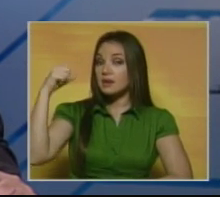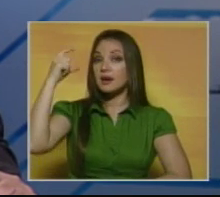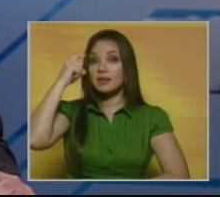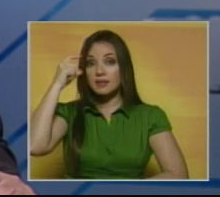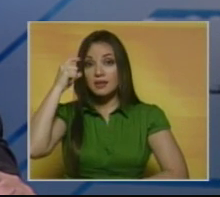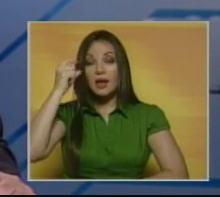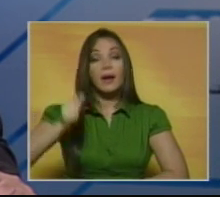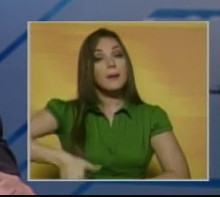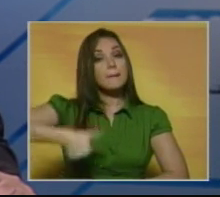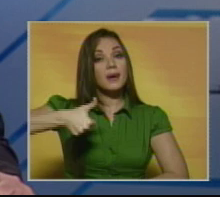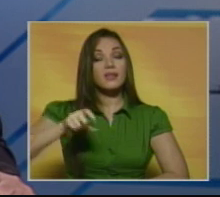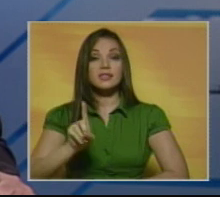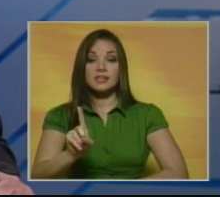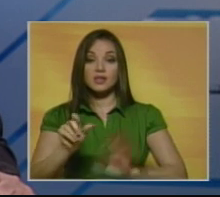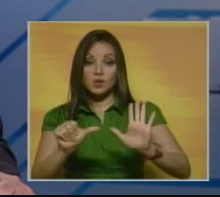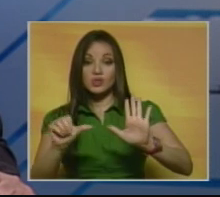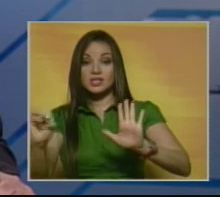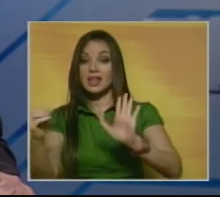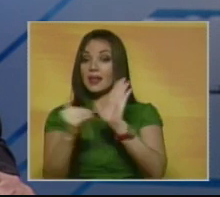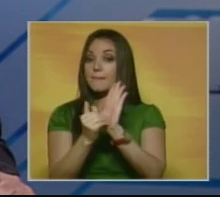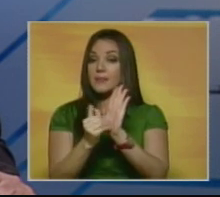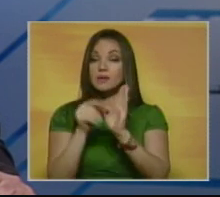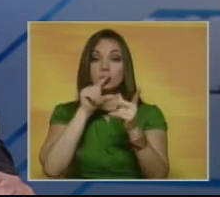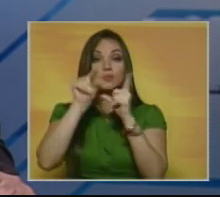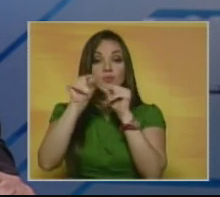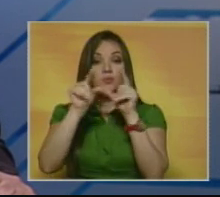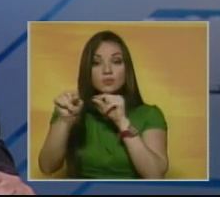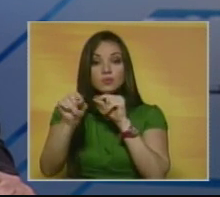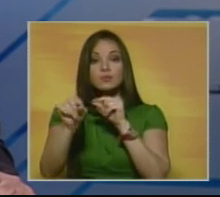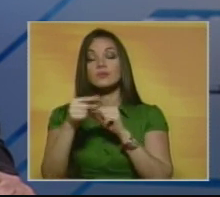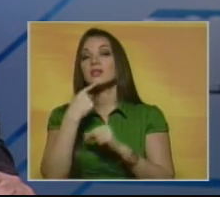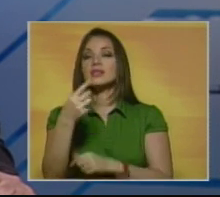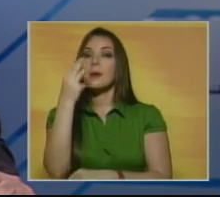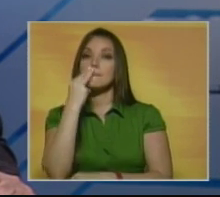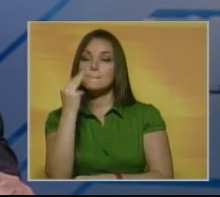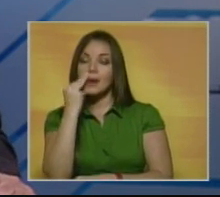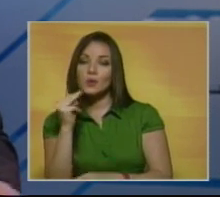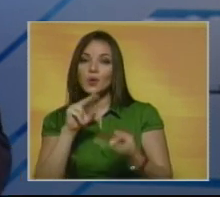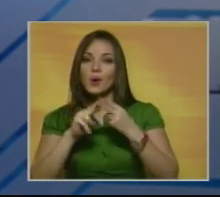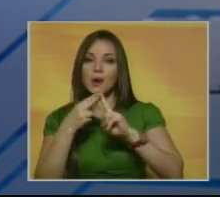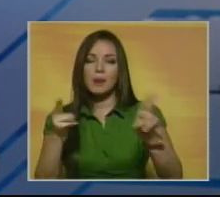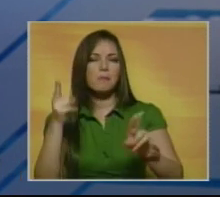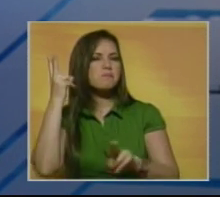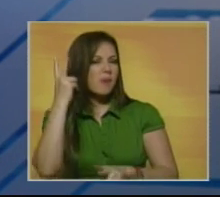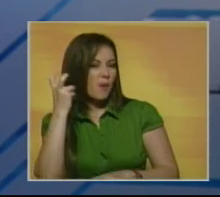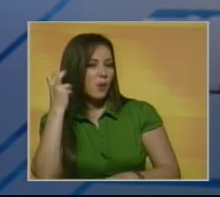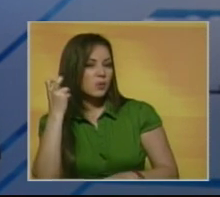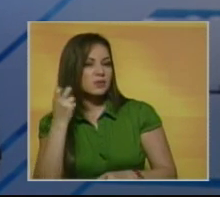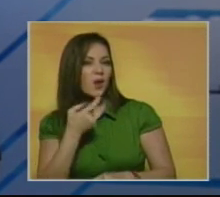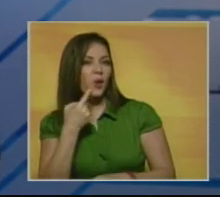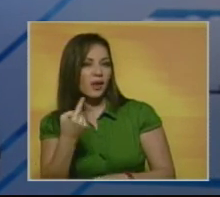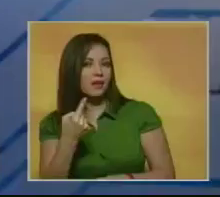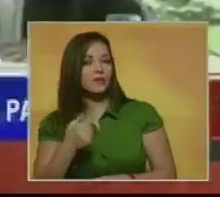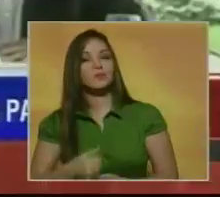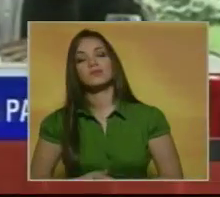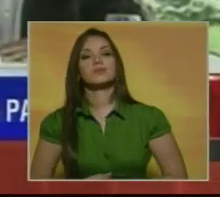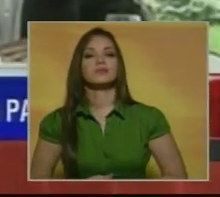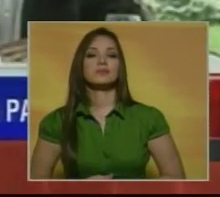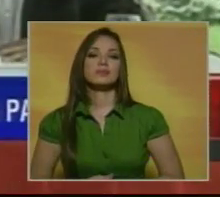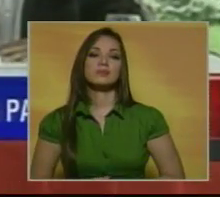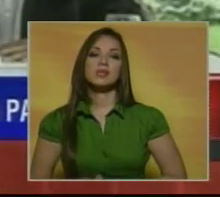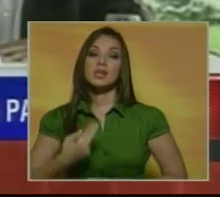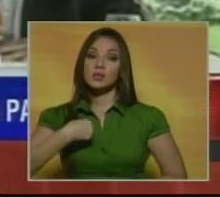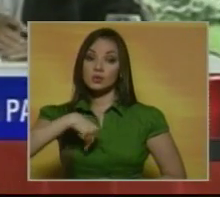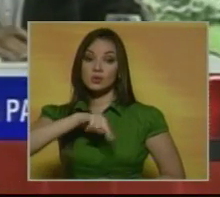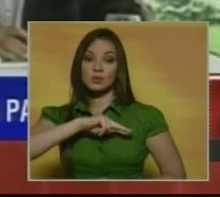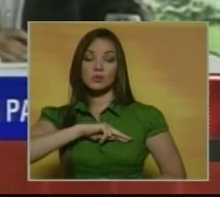de 160.000 tweets fueron publicados bajo la etiqueta Con Maduro por la Paz. Vamos a escuchar parte de sus declaraciones. Estamos haciendo el